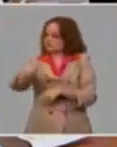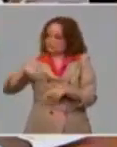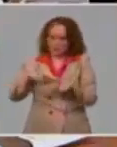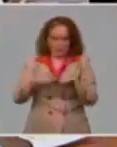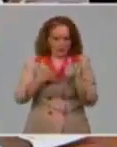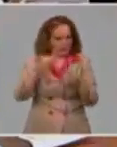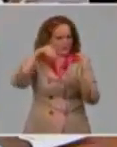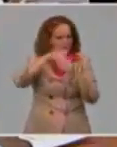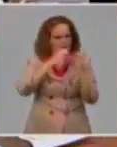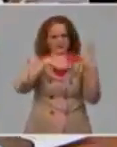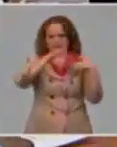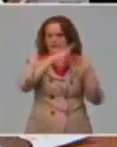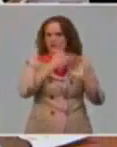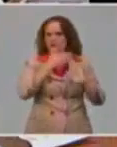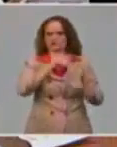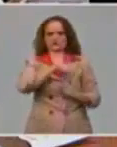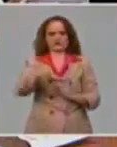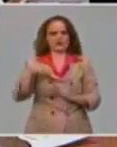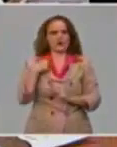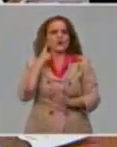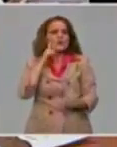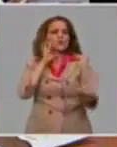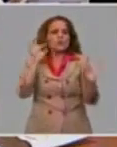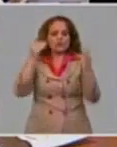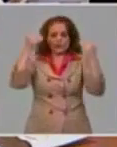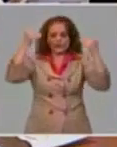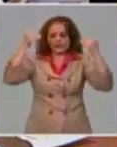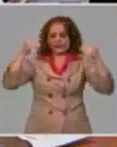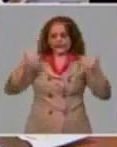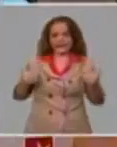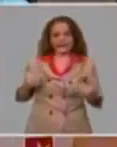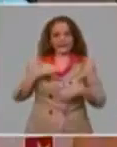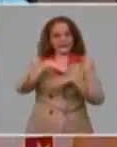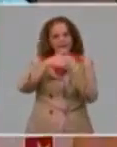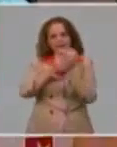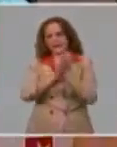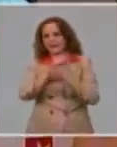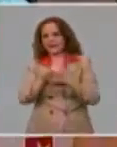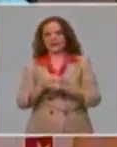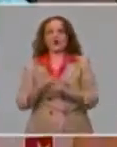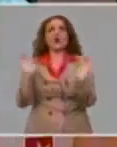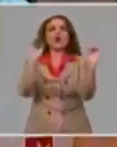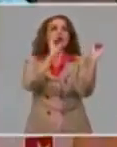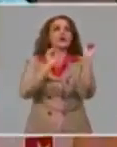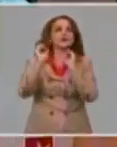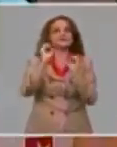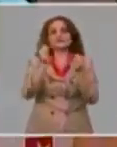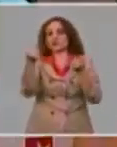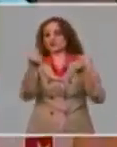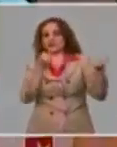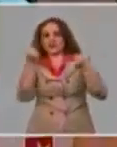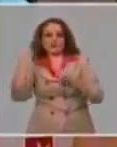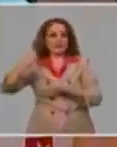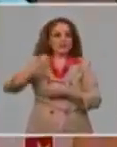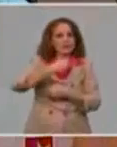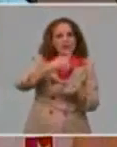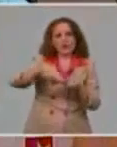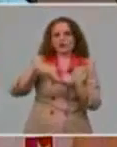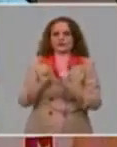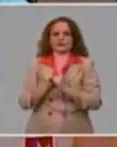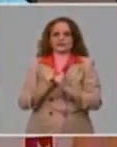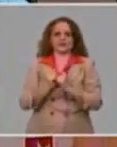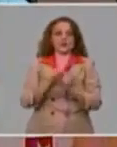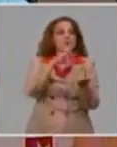higiene, la parte del cuidado, en la reorganización del transporte, la reorganización de los campamentos, la